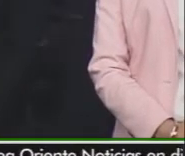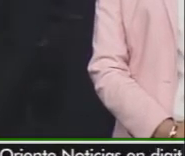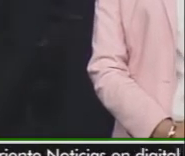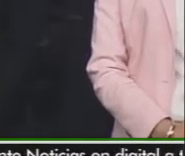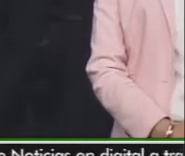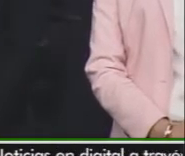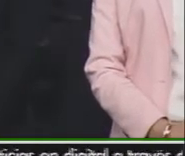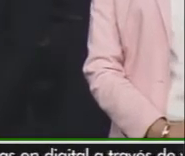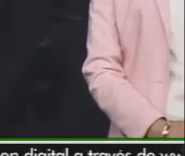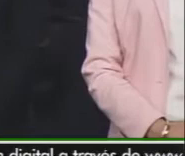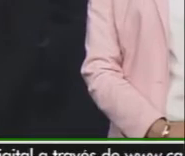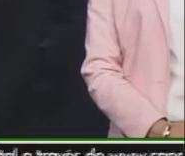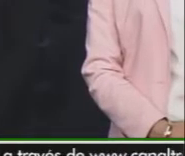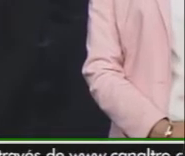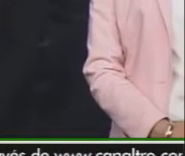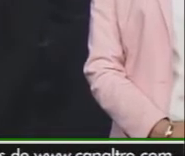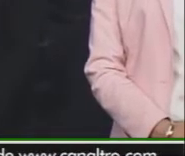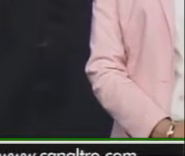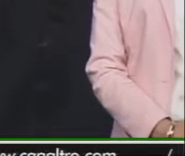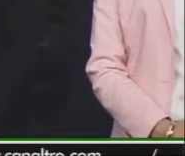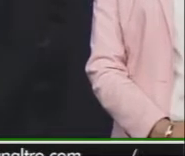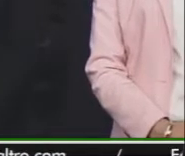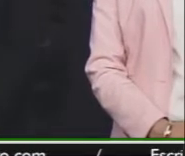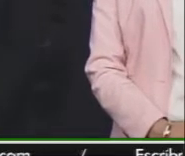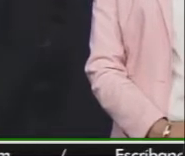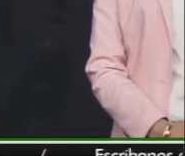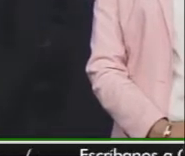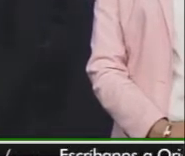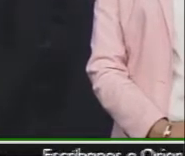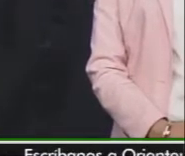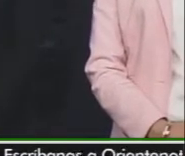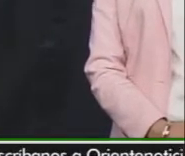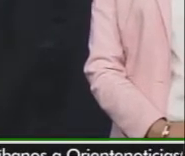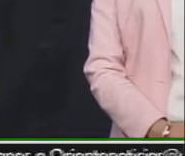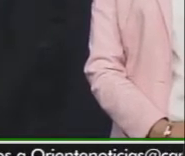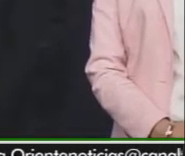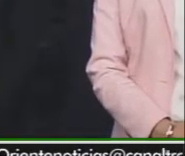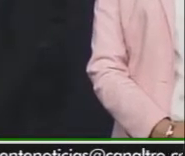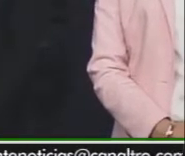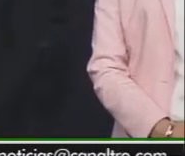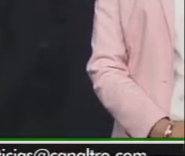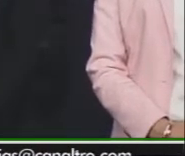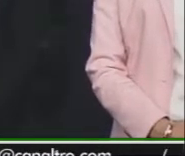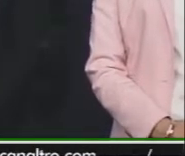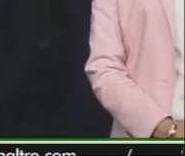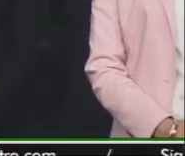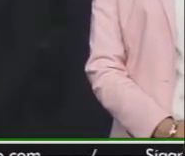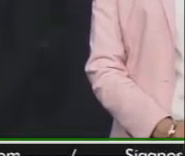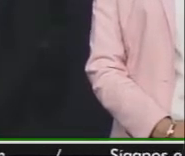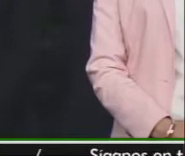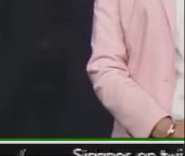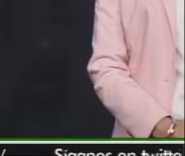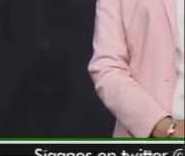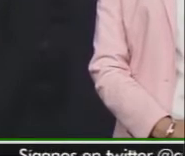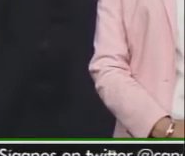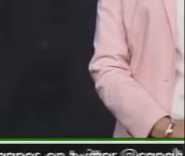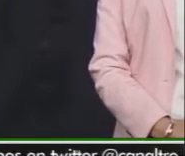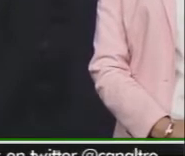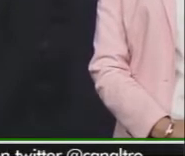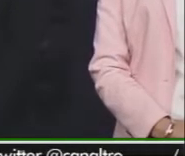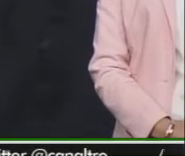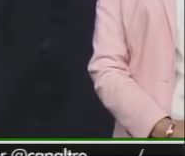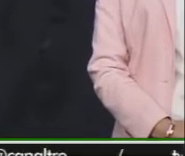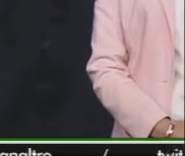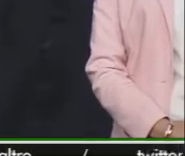privilegiado y seguiremos privilegiando los canales diplomáticos pero también seguiremos hablando